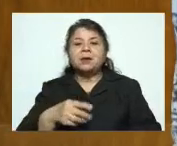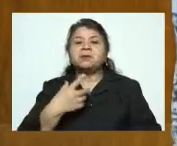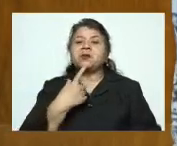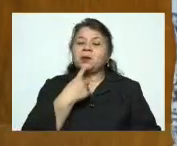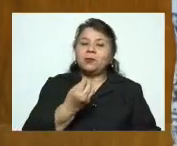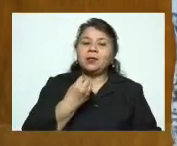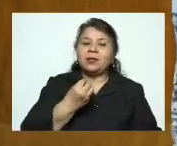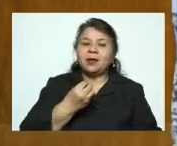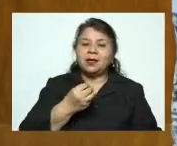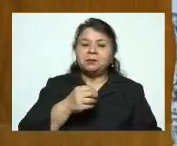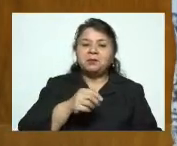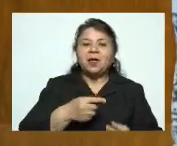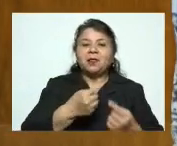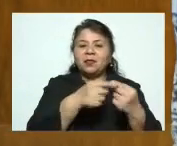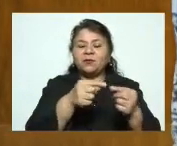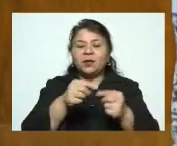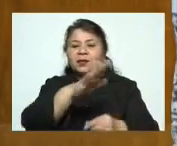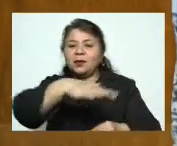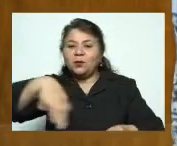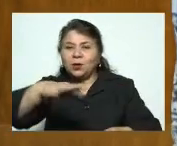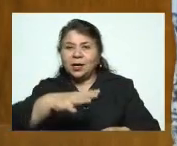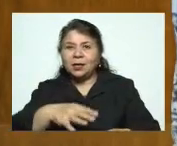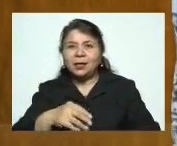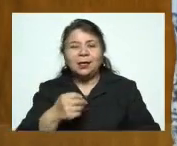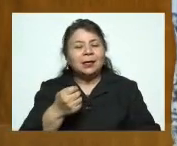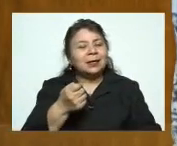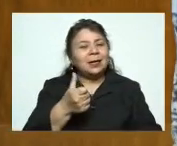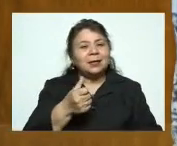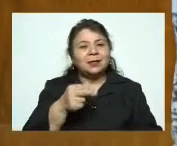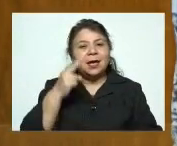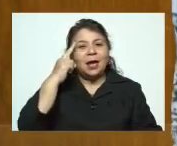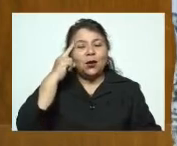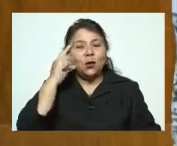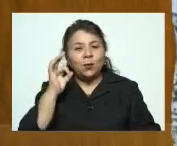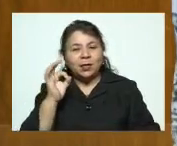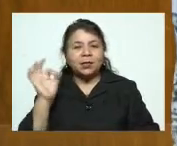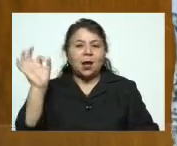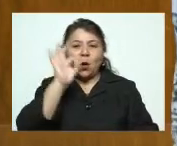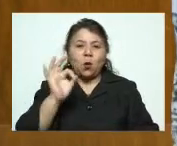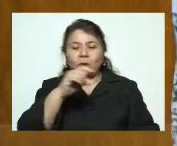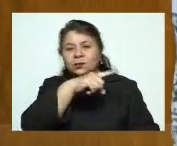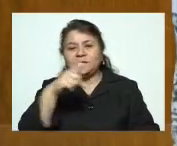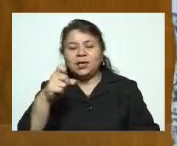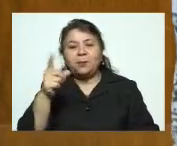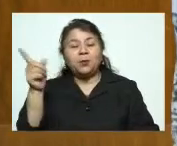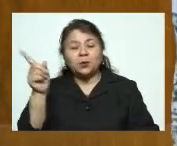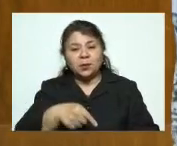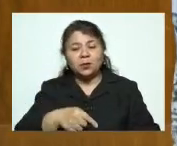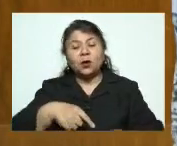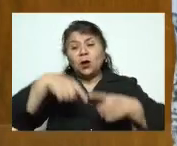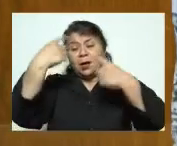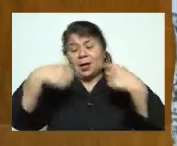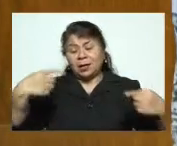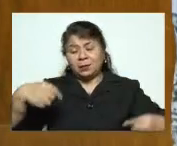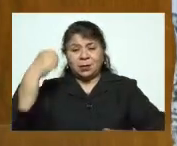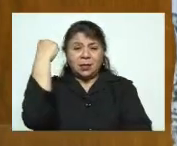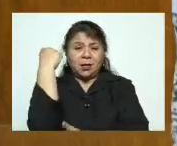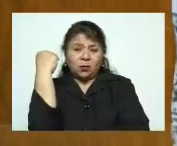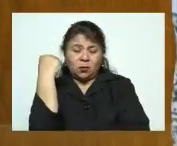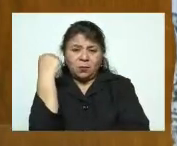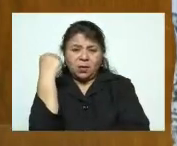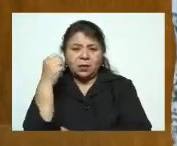días casi el 90 o el 100% de las actividades económicas detenidas. Vuelvo a ponerlo en relieve,